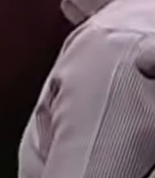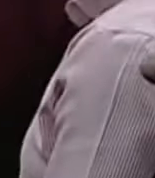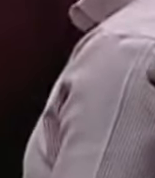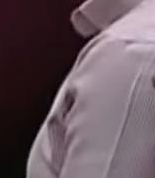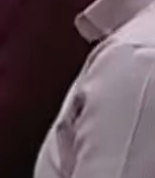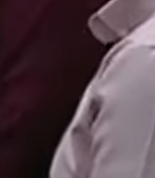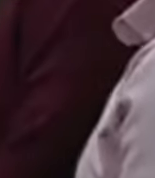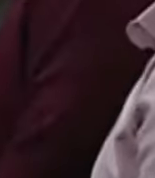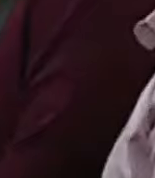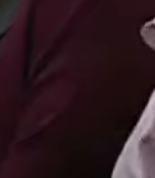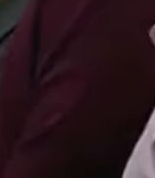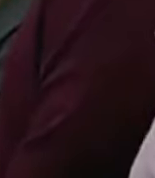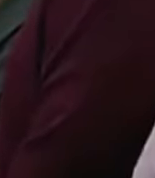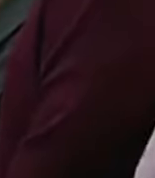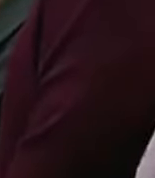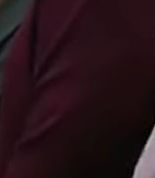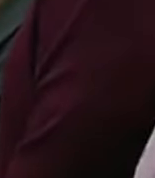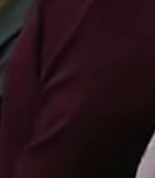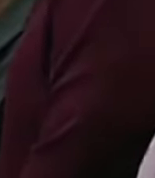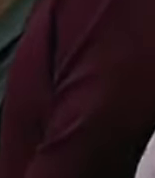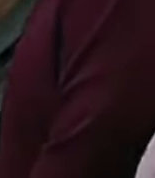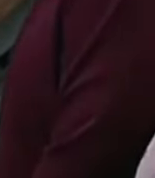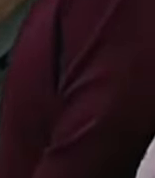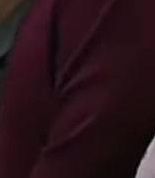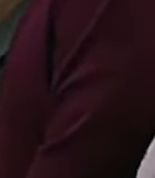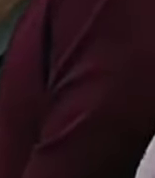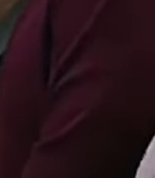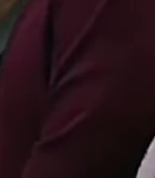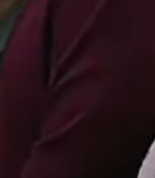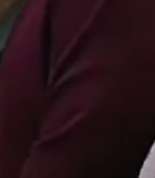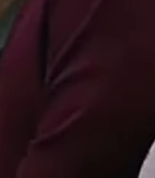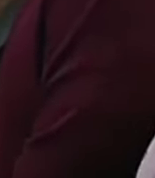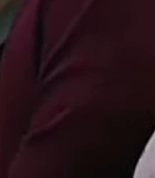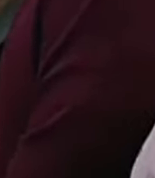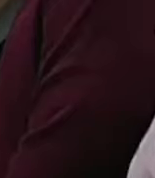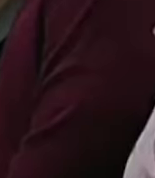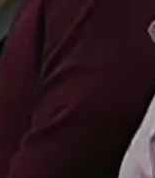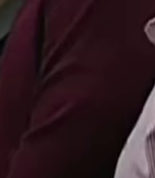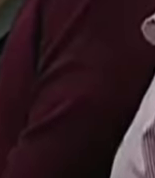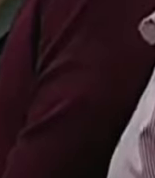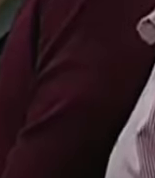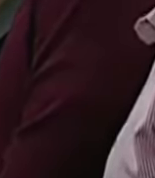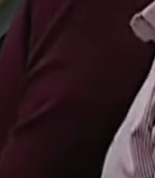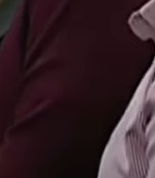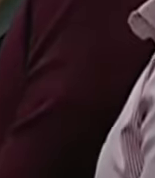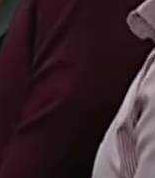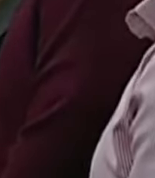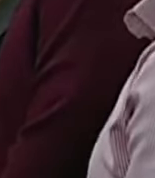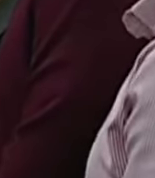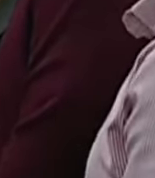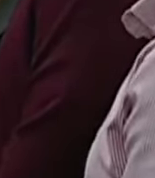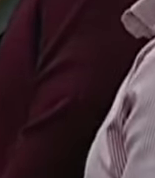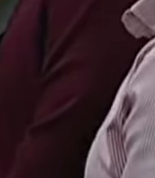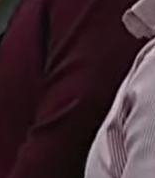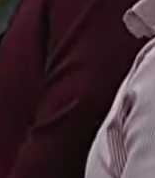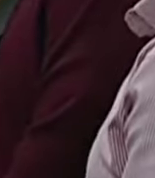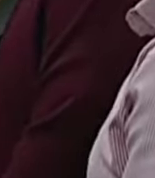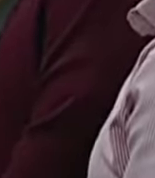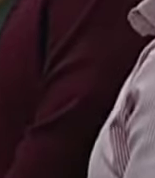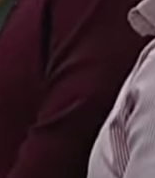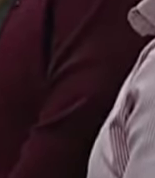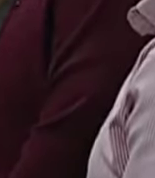están decididas y capacitadas para defender la paz, la tranquilidad, la independencia y la soberanía nacional.